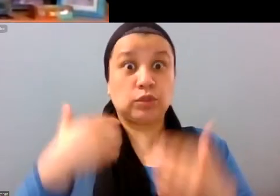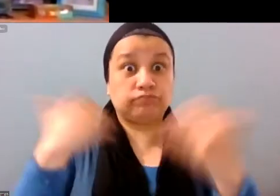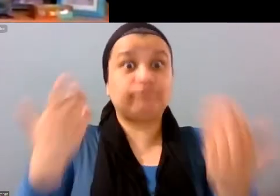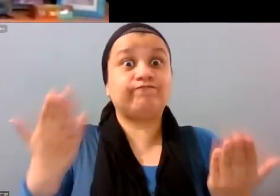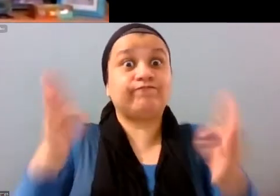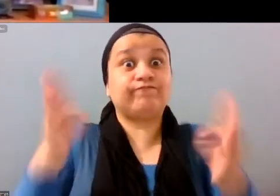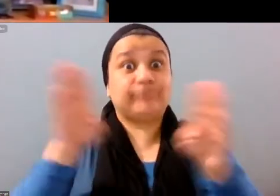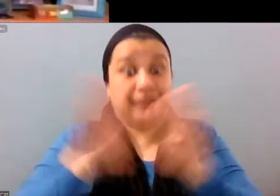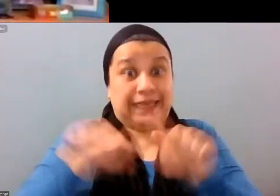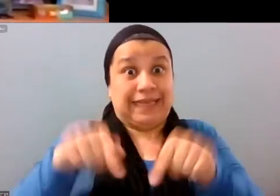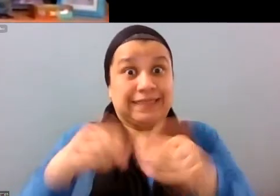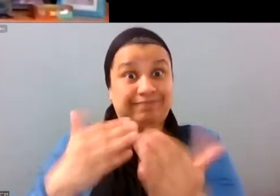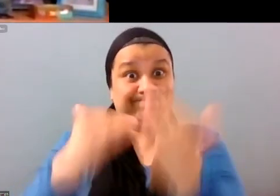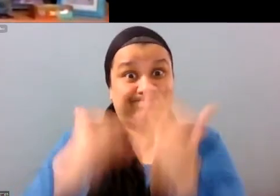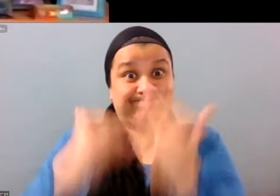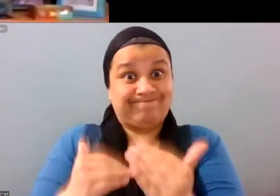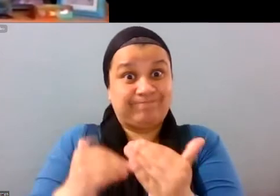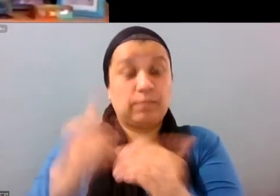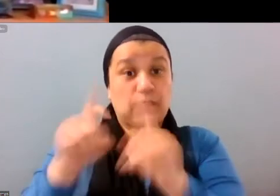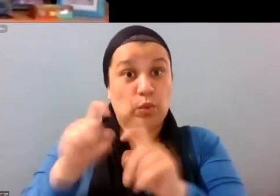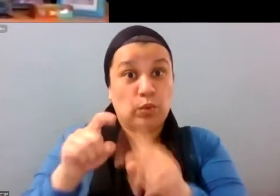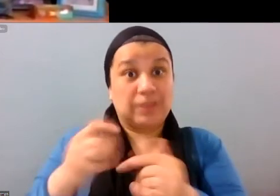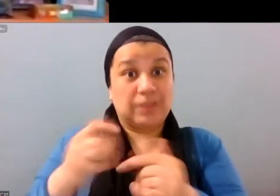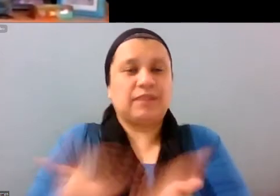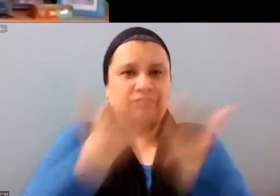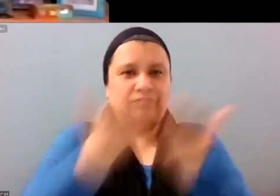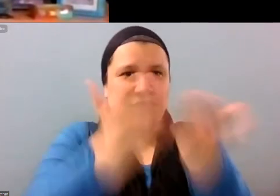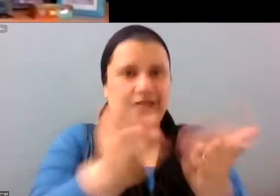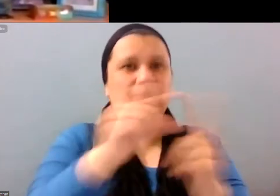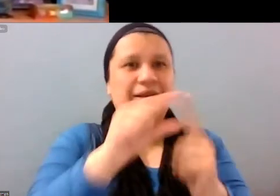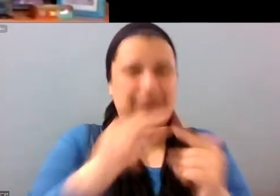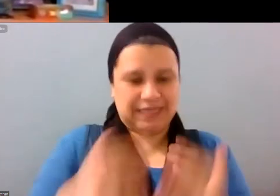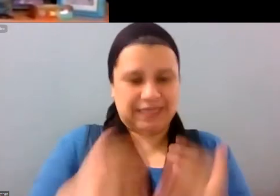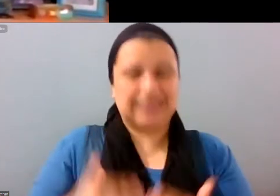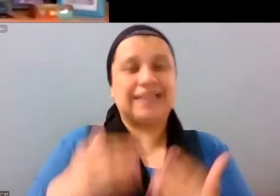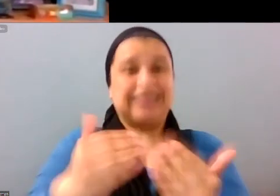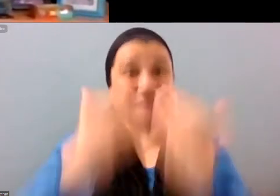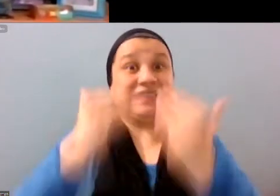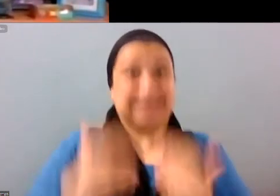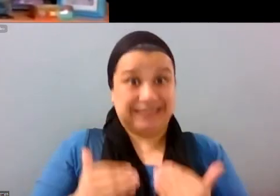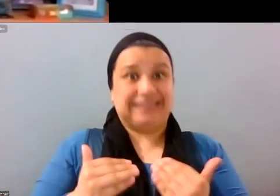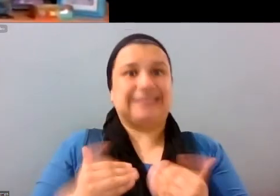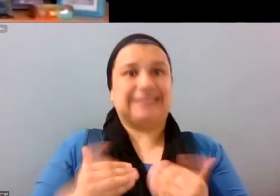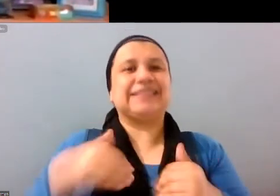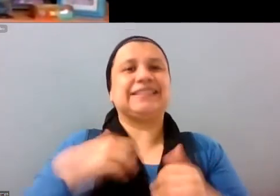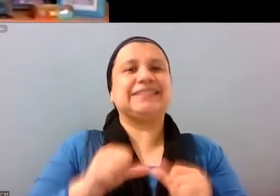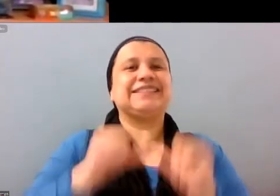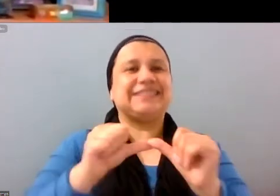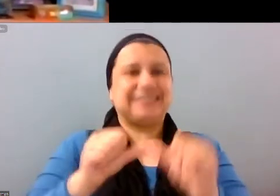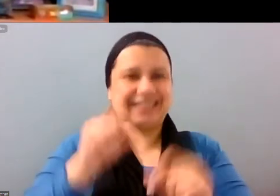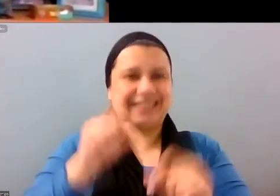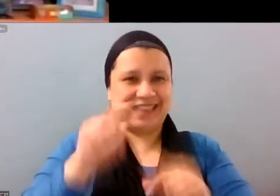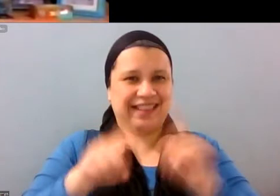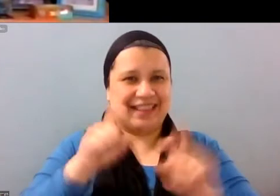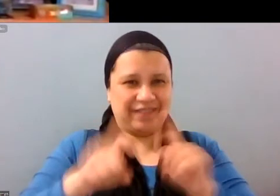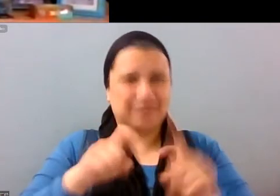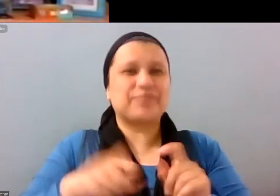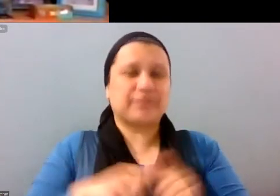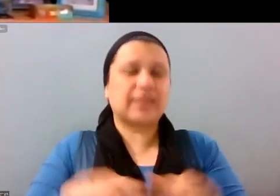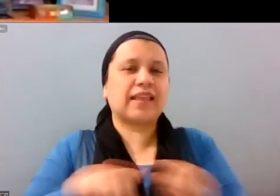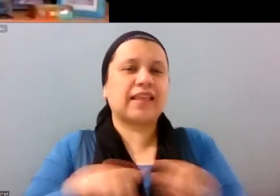darle la palabra porque en esa misma línea continuamos en el siguiente bloque con usted para trabajar un poquitito hacia la perspectiva que tiene el